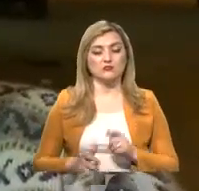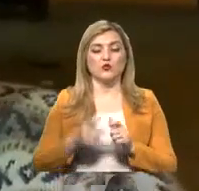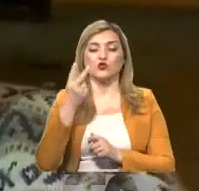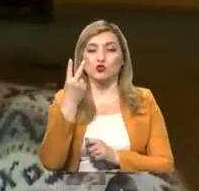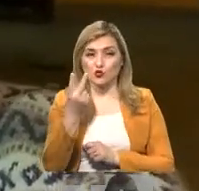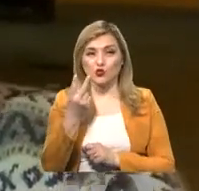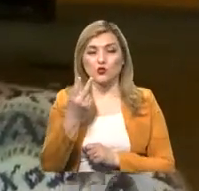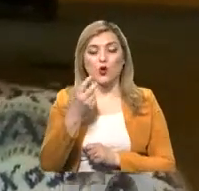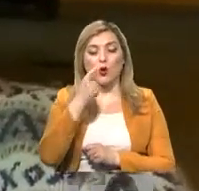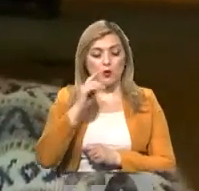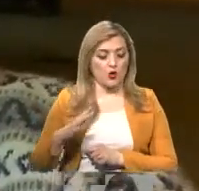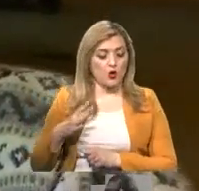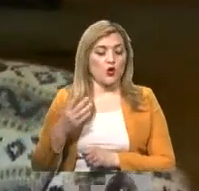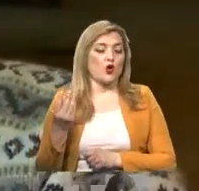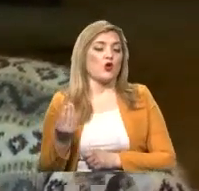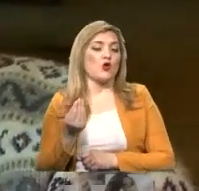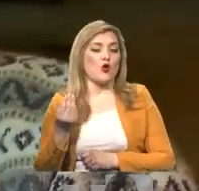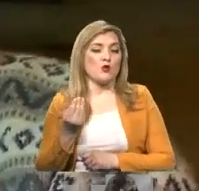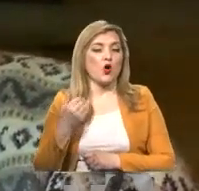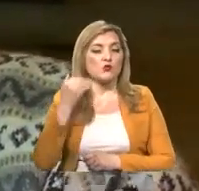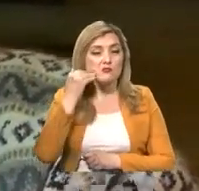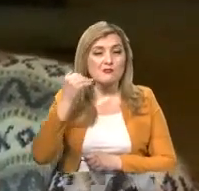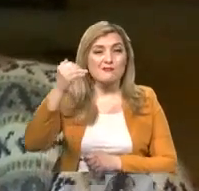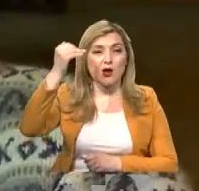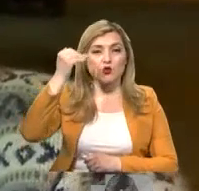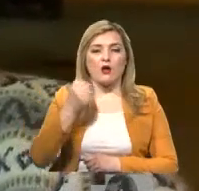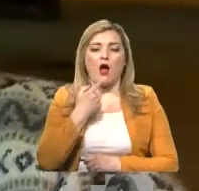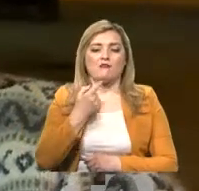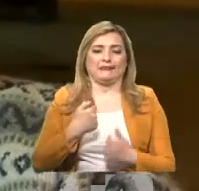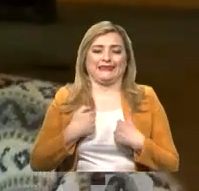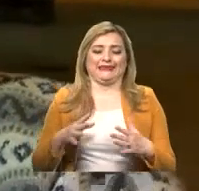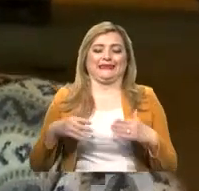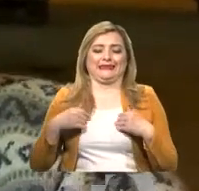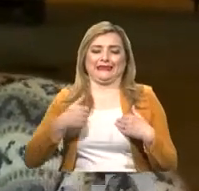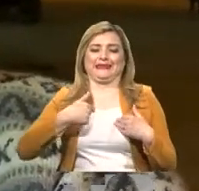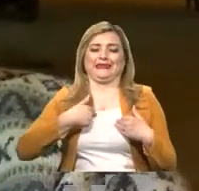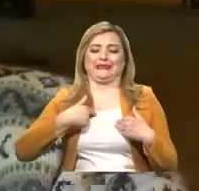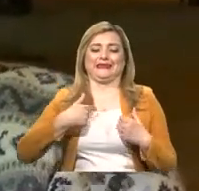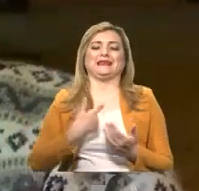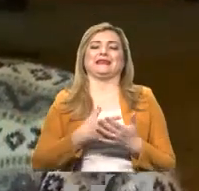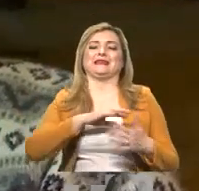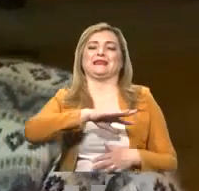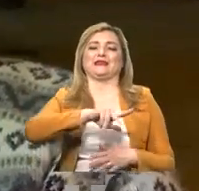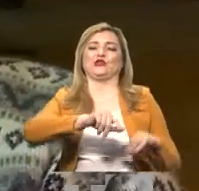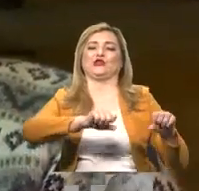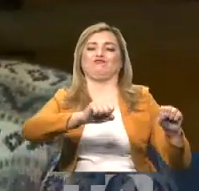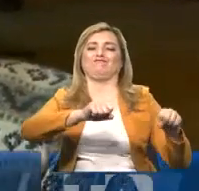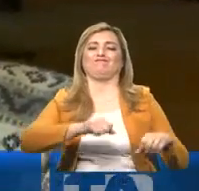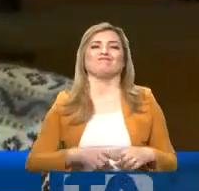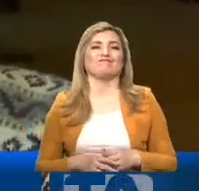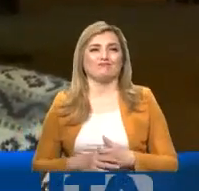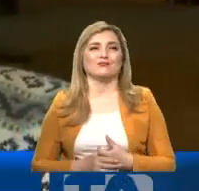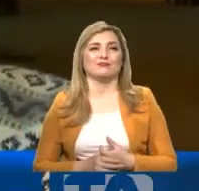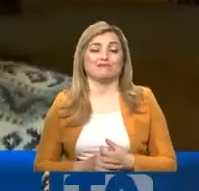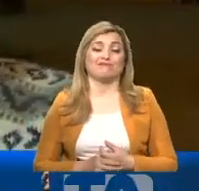señor joven y uno ya de edad, y ellos han declarado que han cogido directamente a la